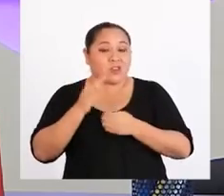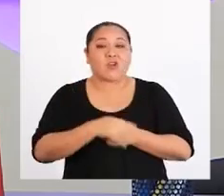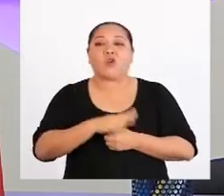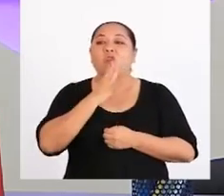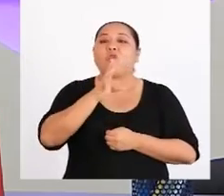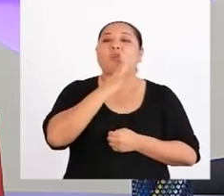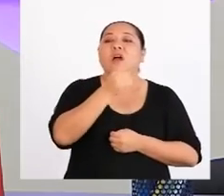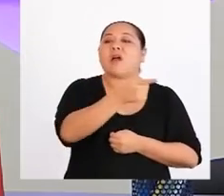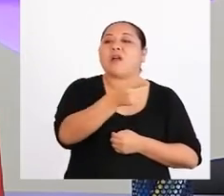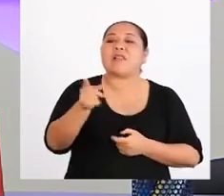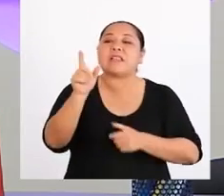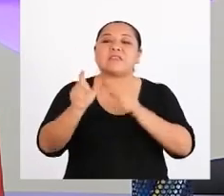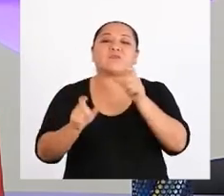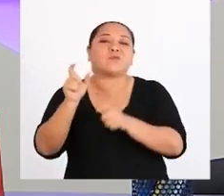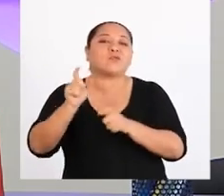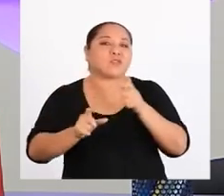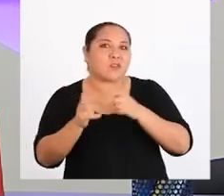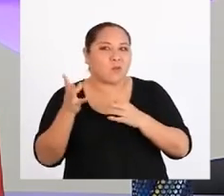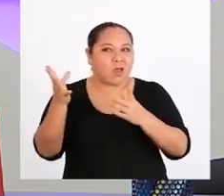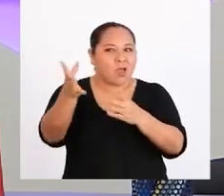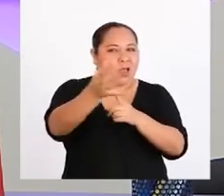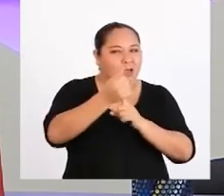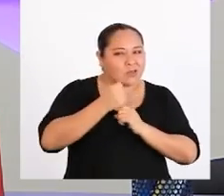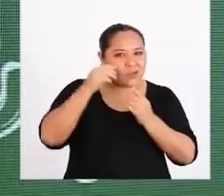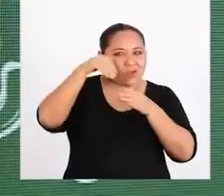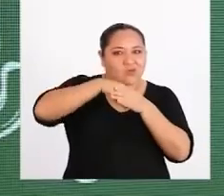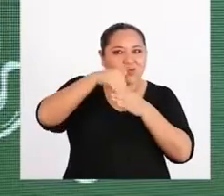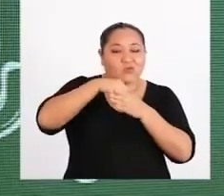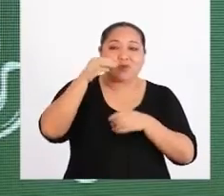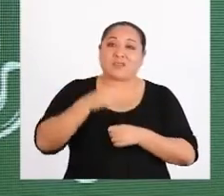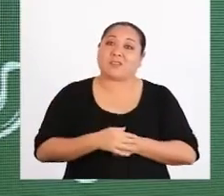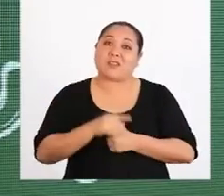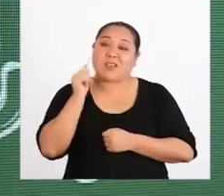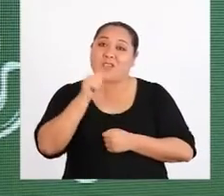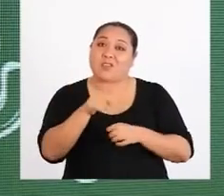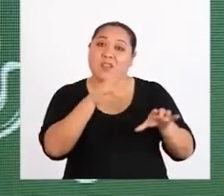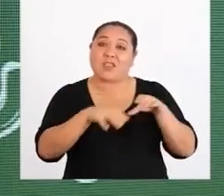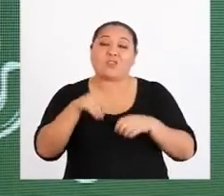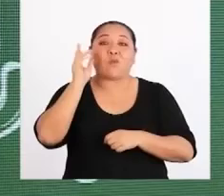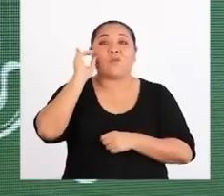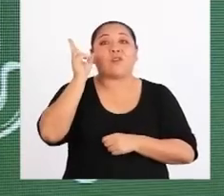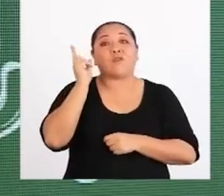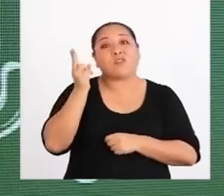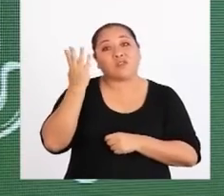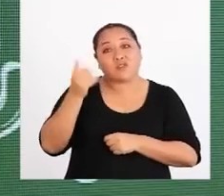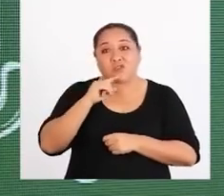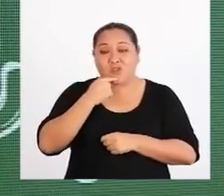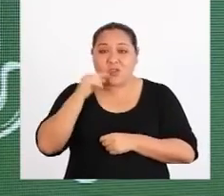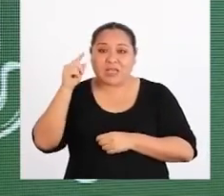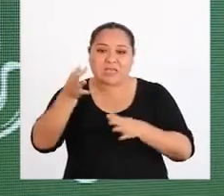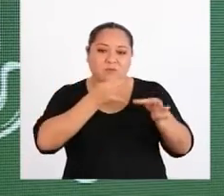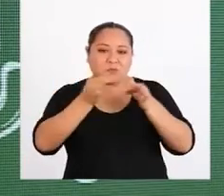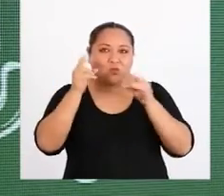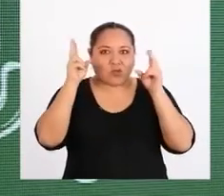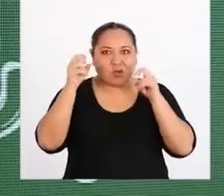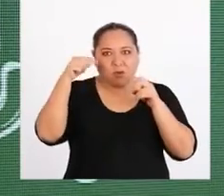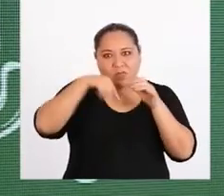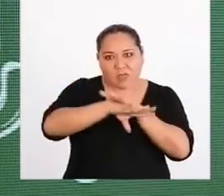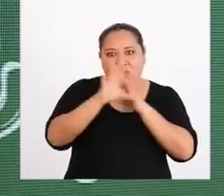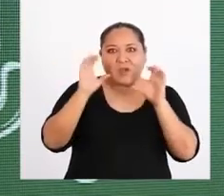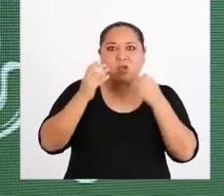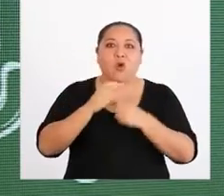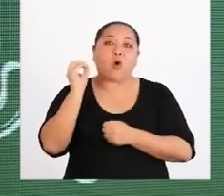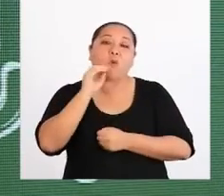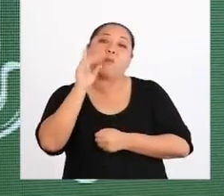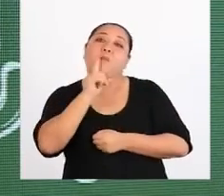se dirigen a las y los ciudadanos para conseguir su voto. Es lo que hace una maestra que explica un tema en una clase, o